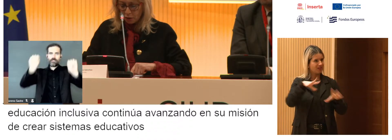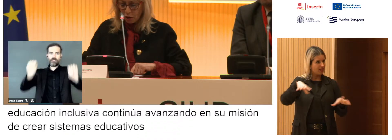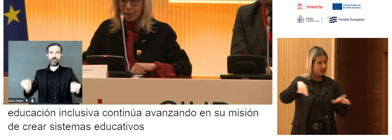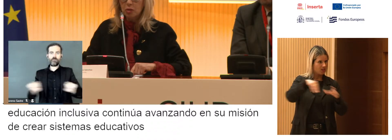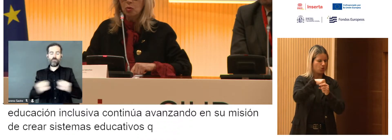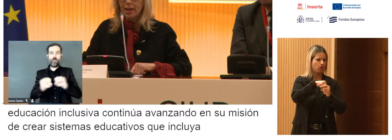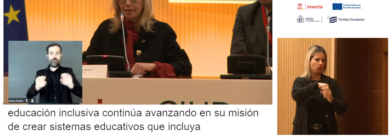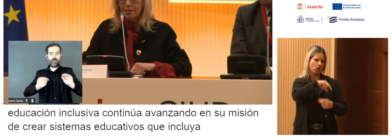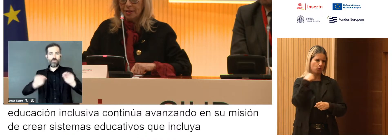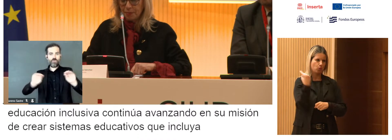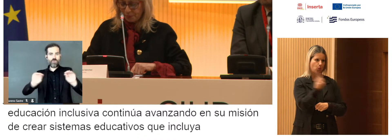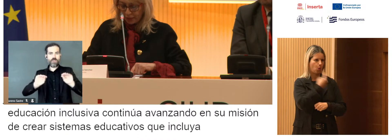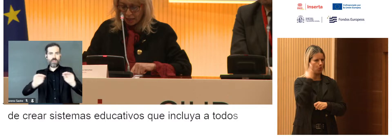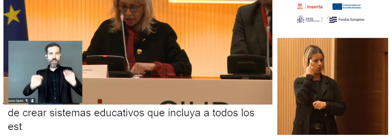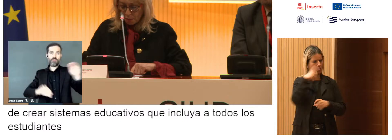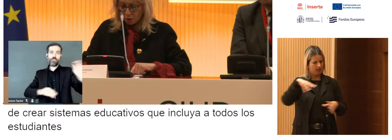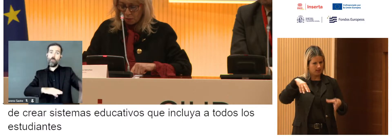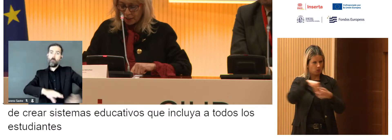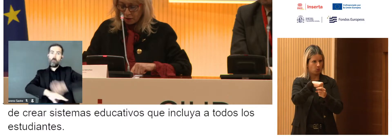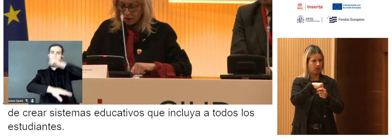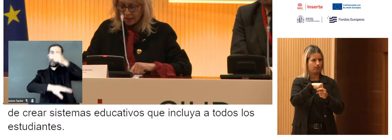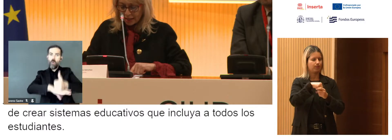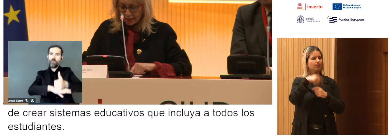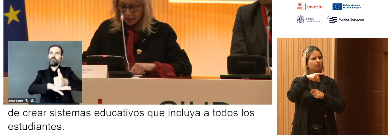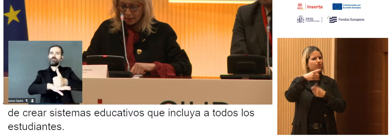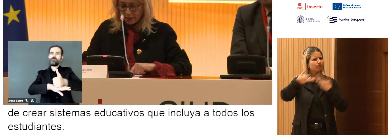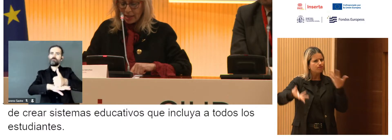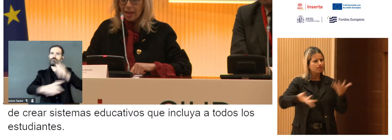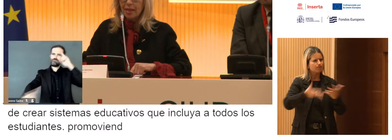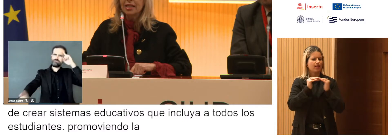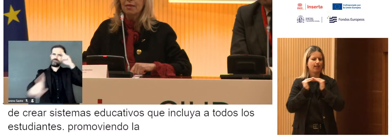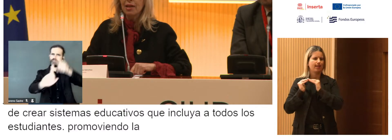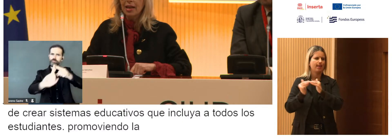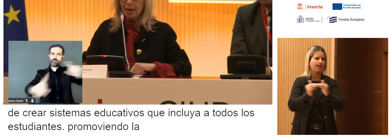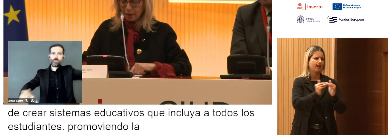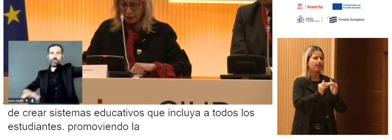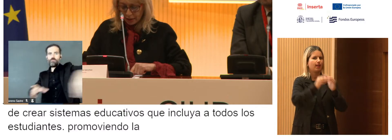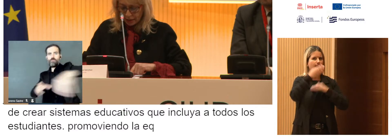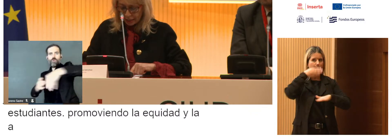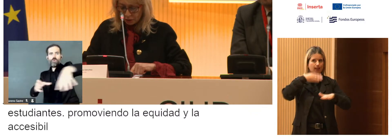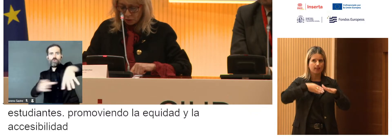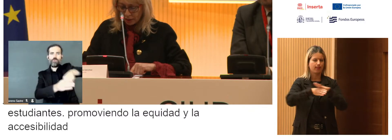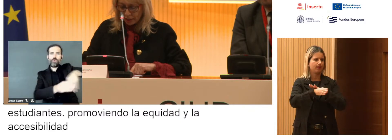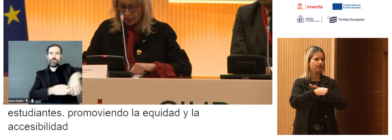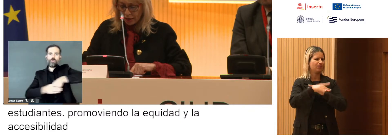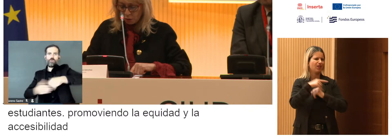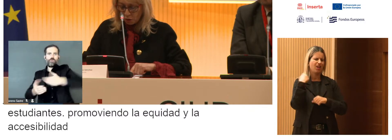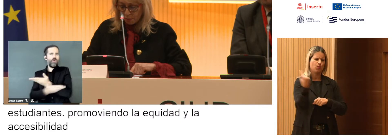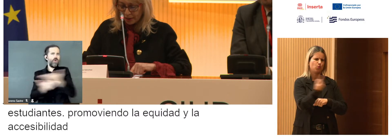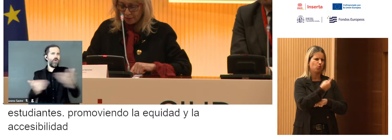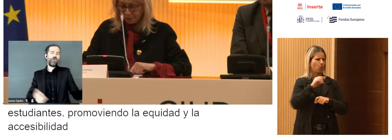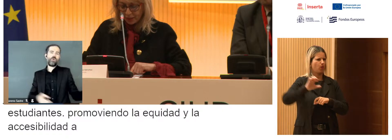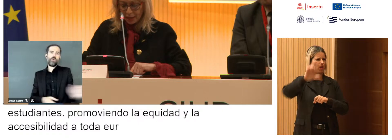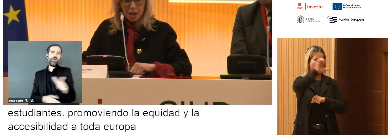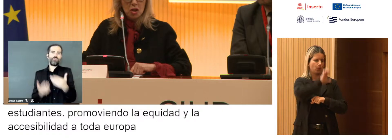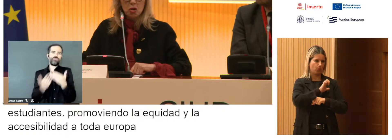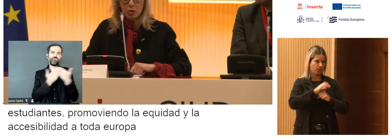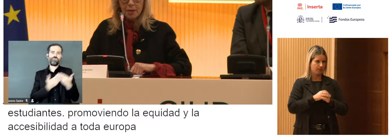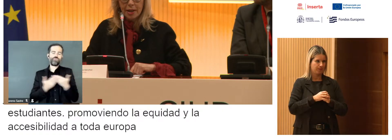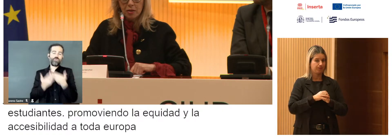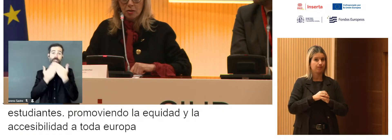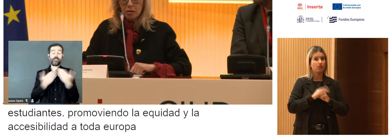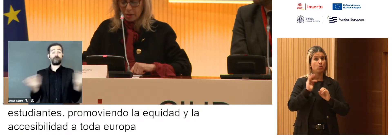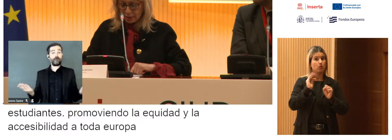a todos los estudiantes, promoviendo la equidad y la accesibilidad a toda Europa.